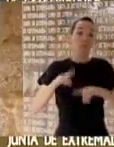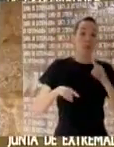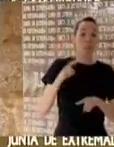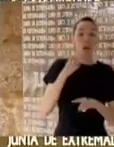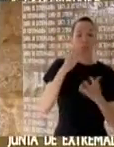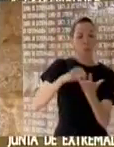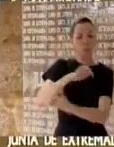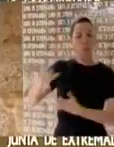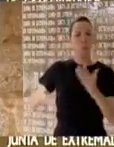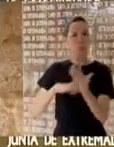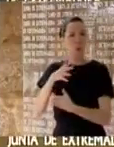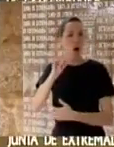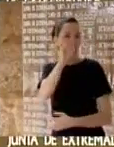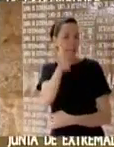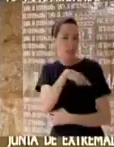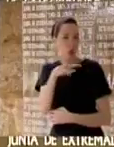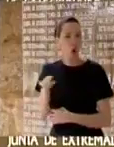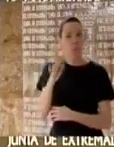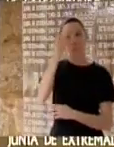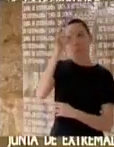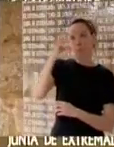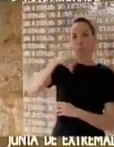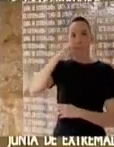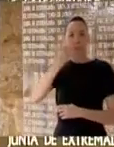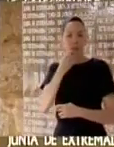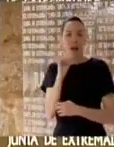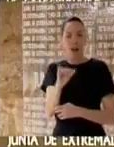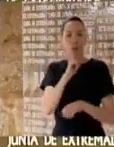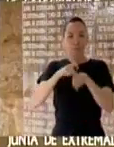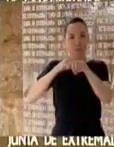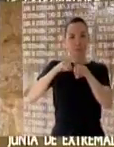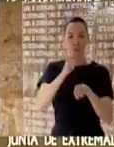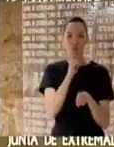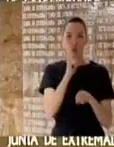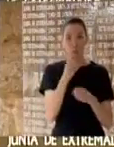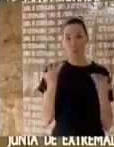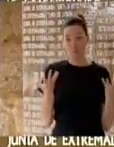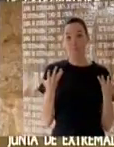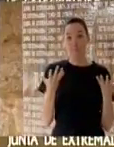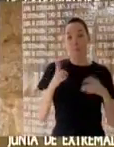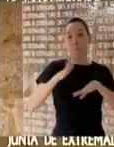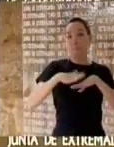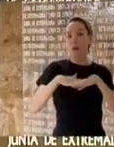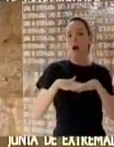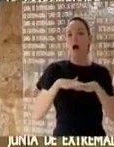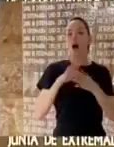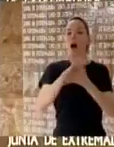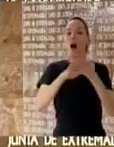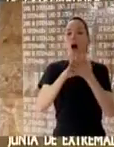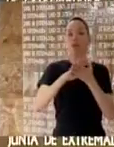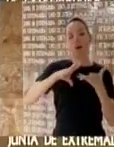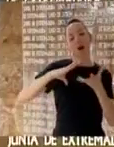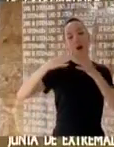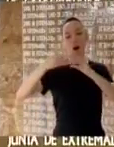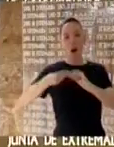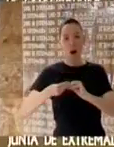complementarios a esa iniciativa de rebelión, hacerlo de alguna manera en los mismos parámetros y homologable a lo que